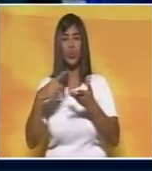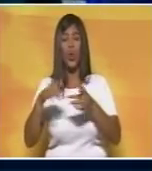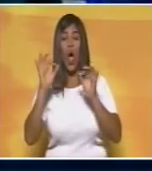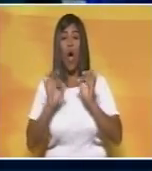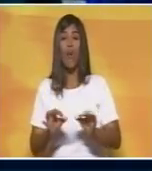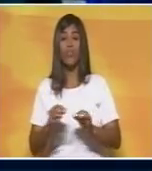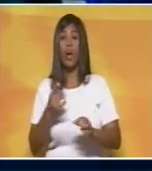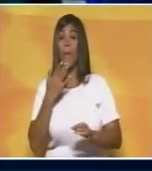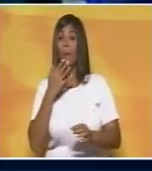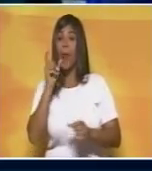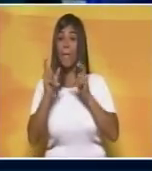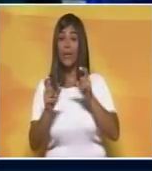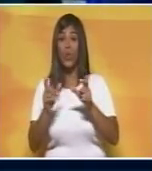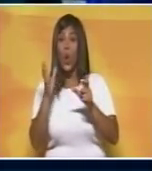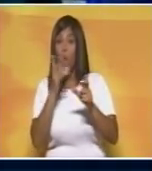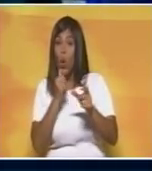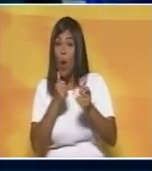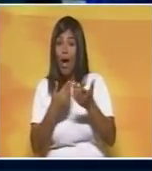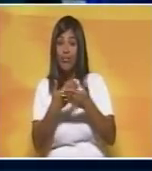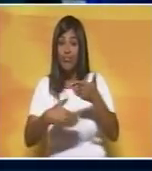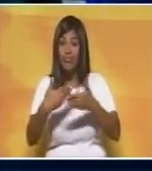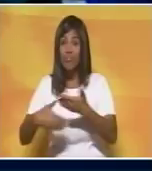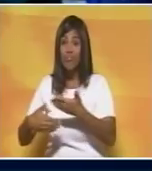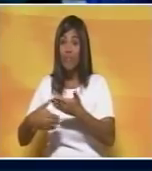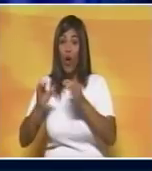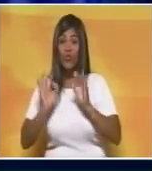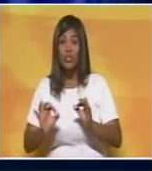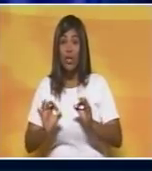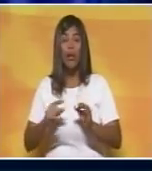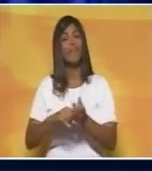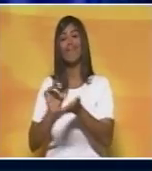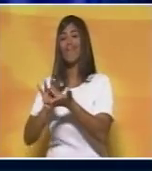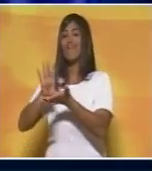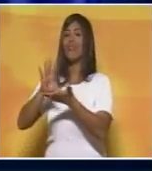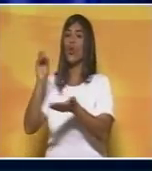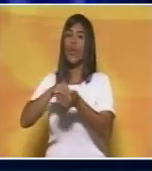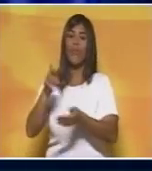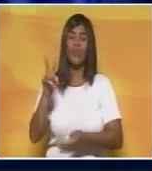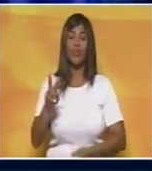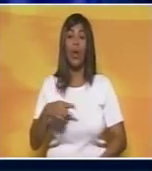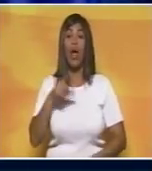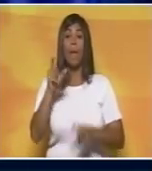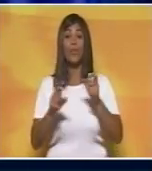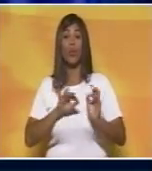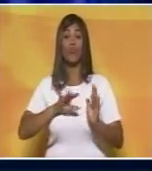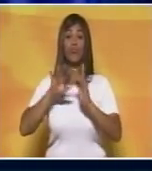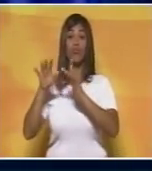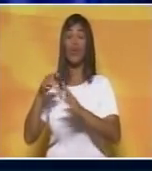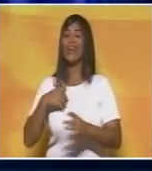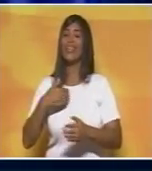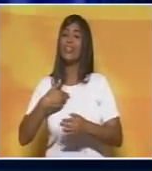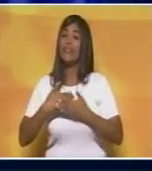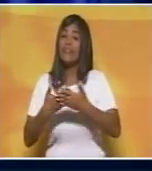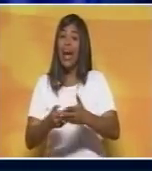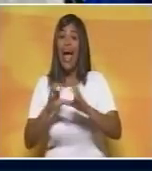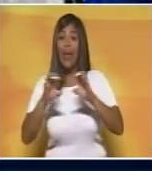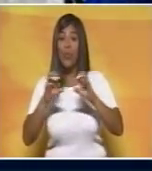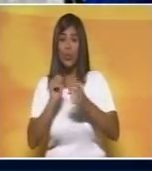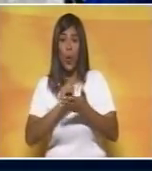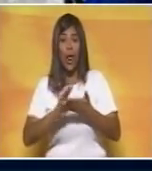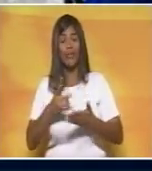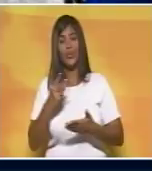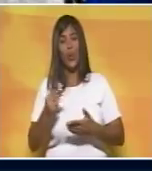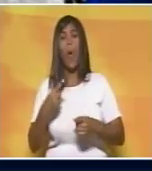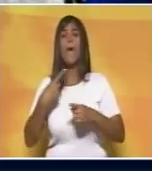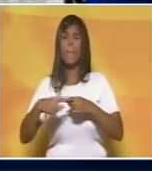los posean serán deportados. Aclaró que aunque a los migrantes venezolanos no se les garantizará acceso a educación, sí tendrán